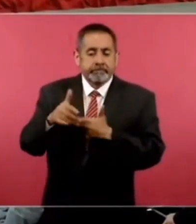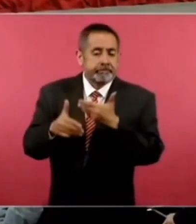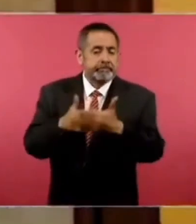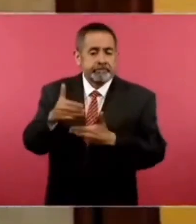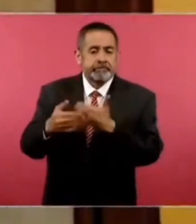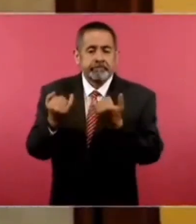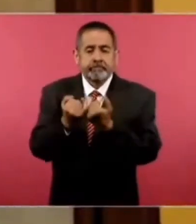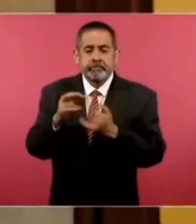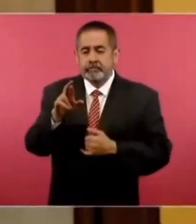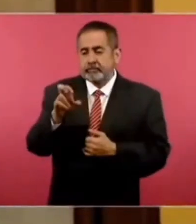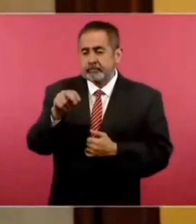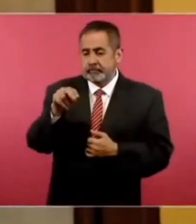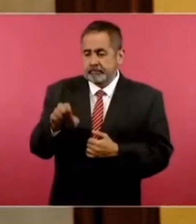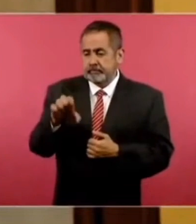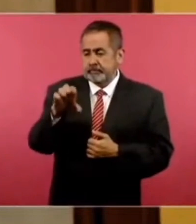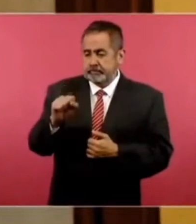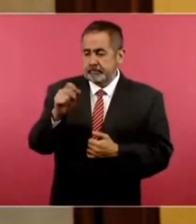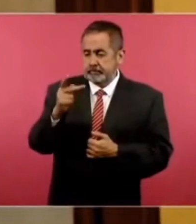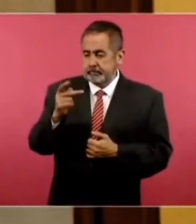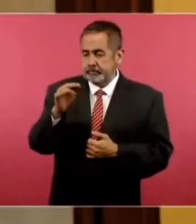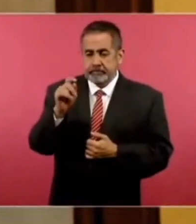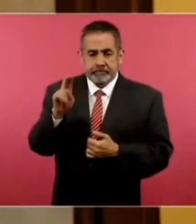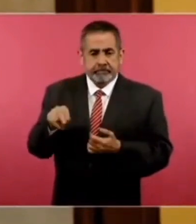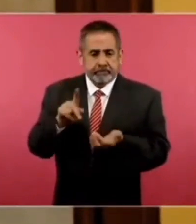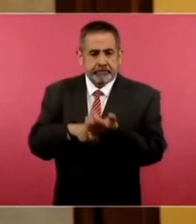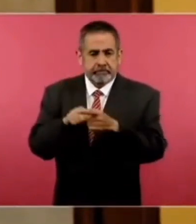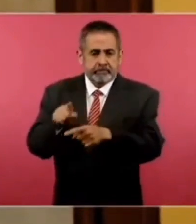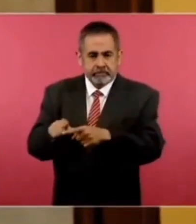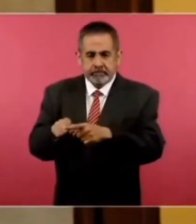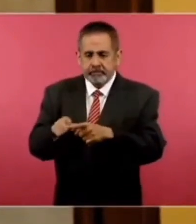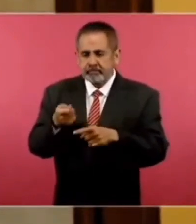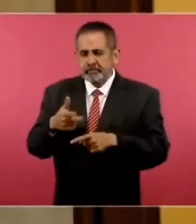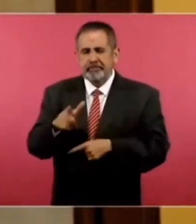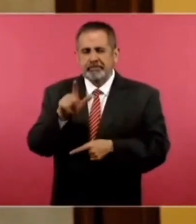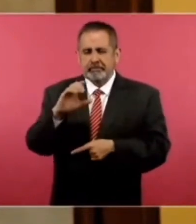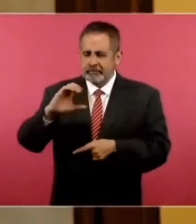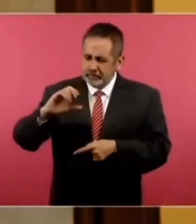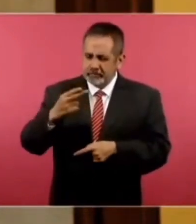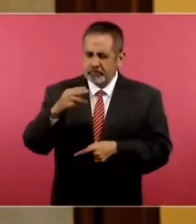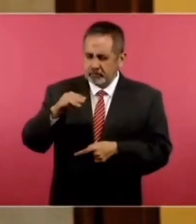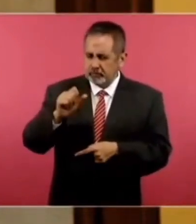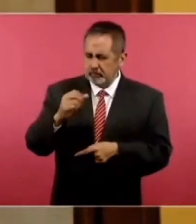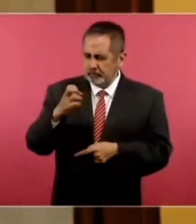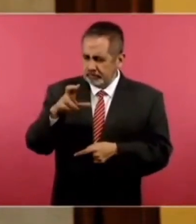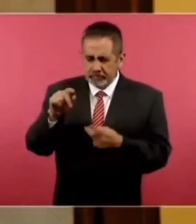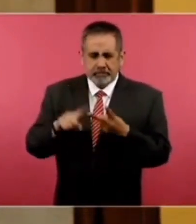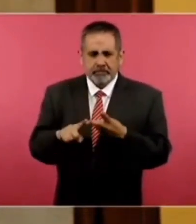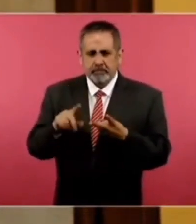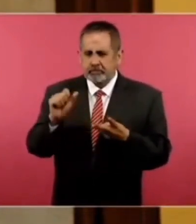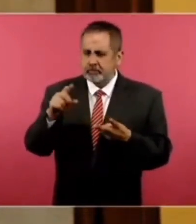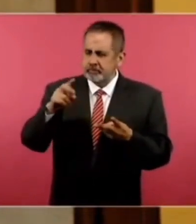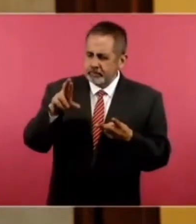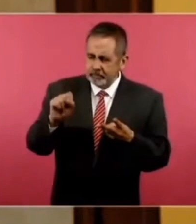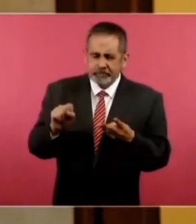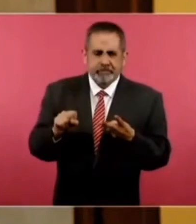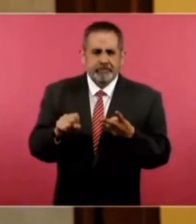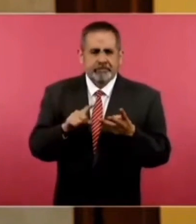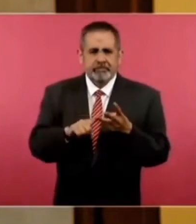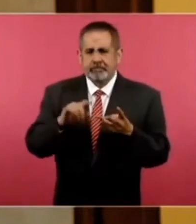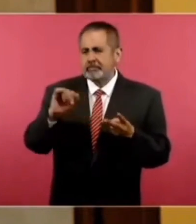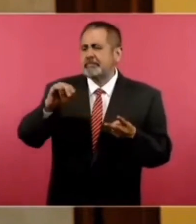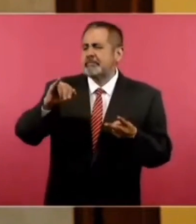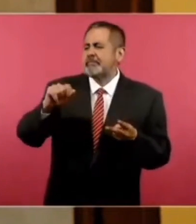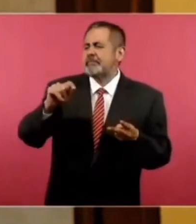René Caspirán Garza, Ali Chumacero, Luis Garrido, Andrés